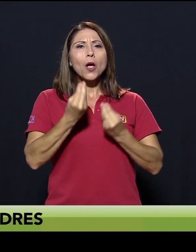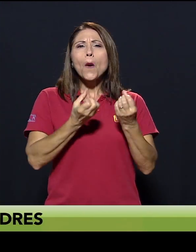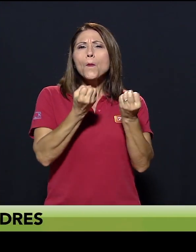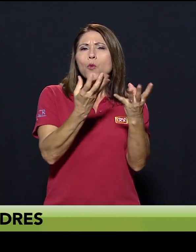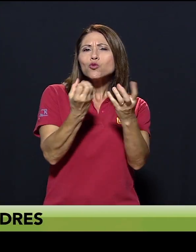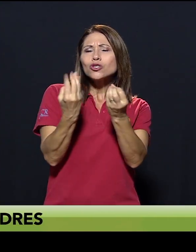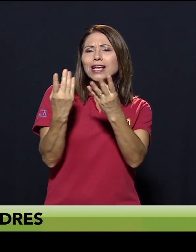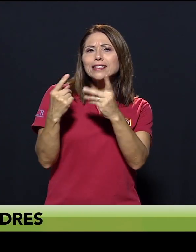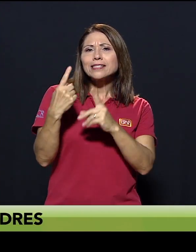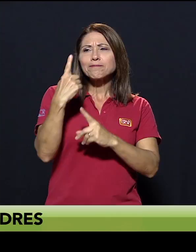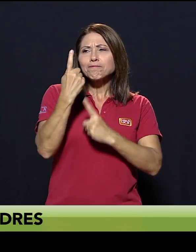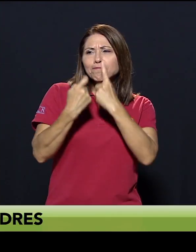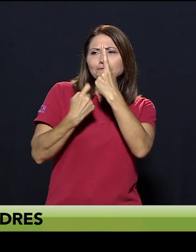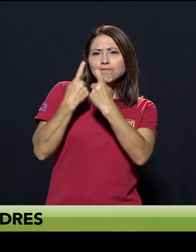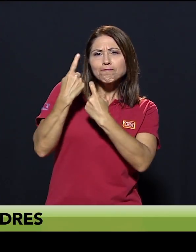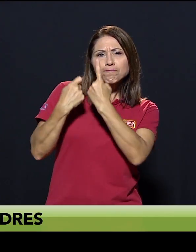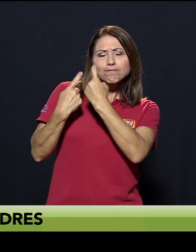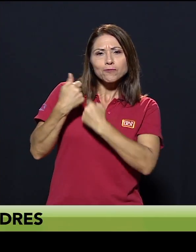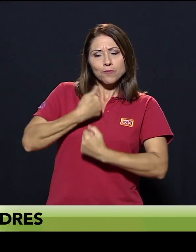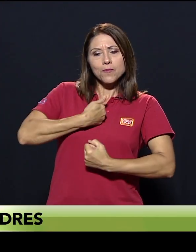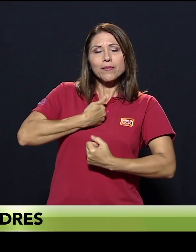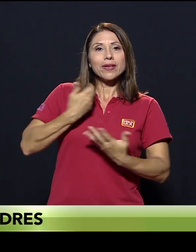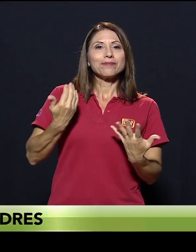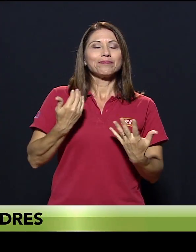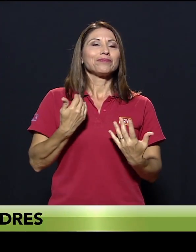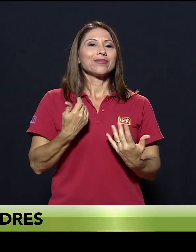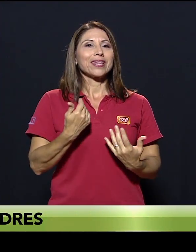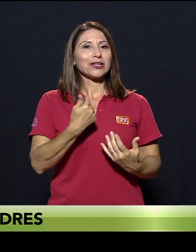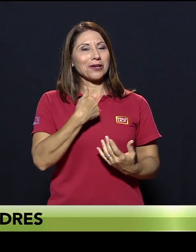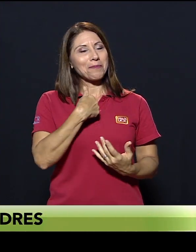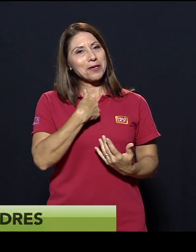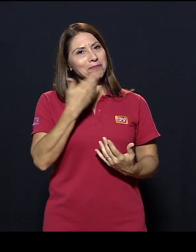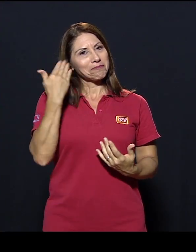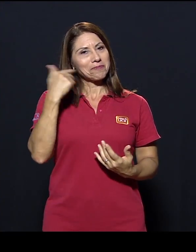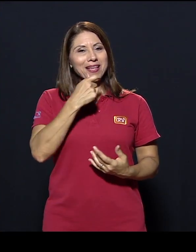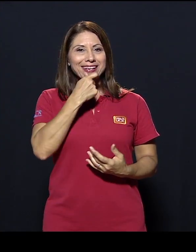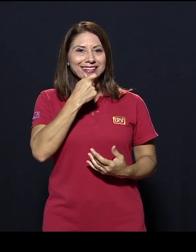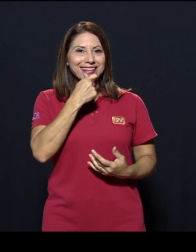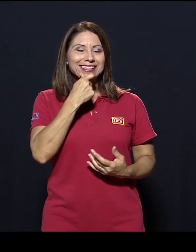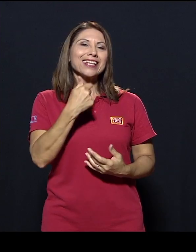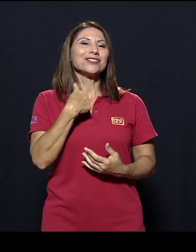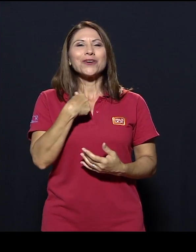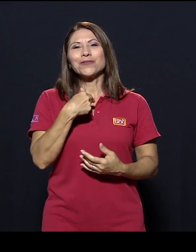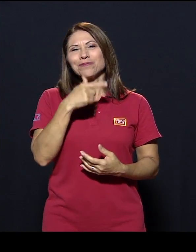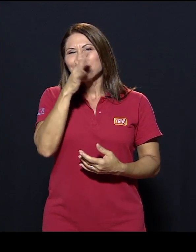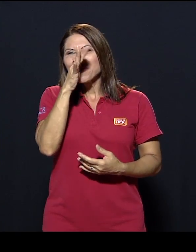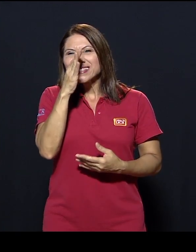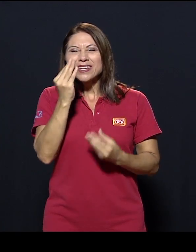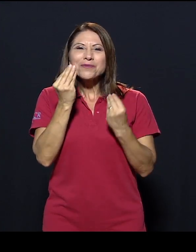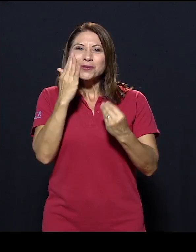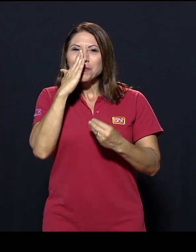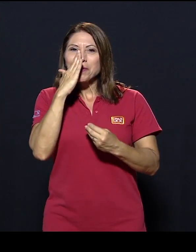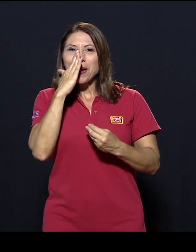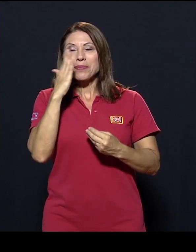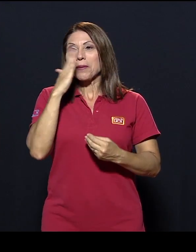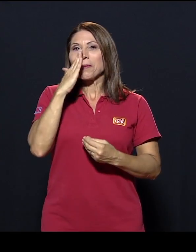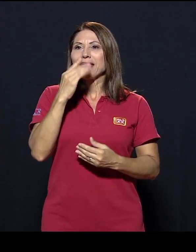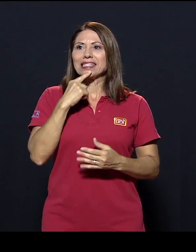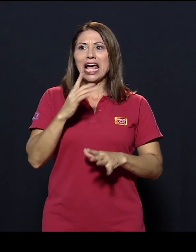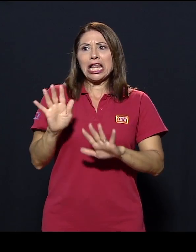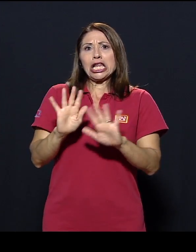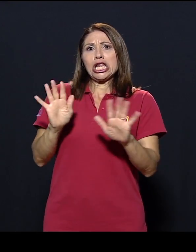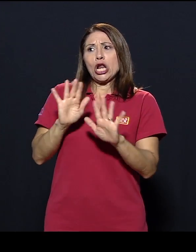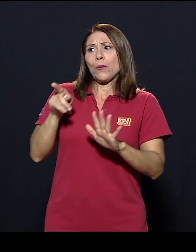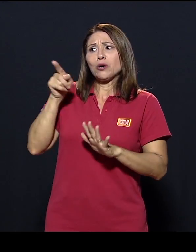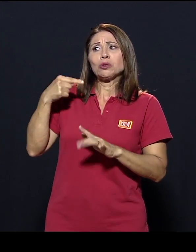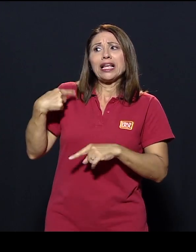plantearme, ¿verdad? Muchas interrogantes. Me hacía mucha gracia y hoy por hoy vacilo mucho con mi mamá porque mi mamá decía, no,